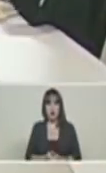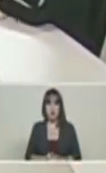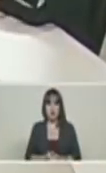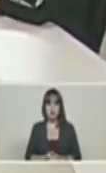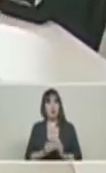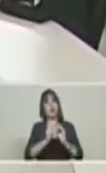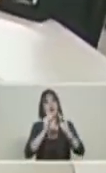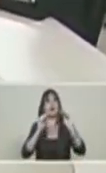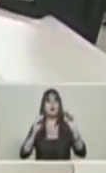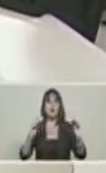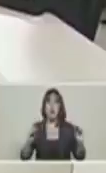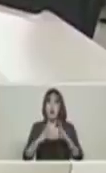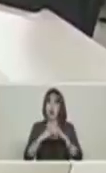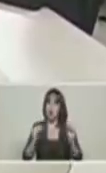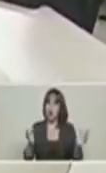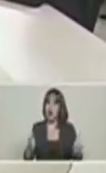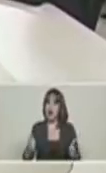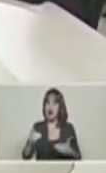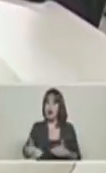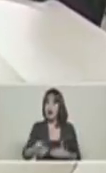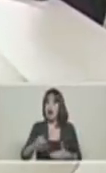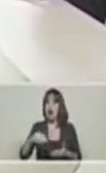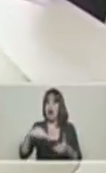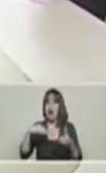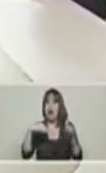Llamado a todas las cajas de ahorro del país.